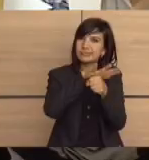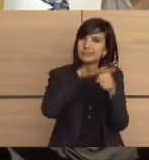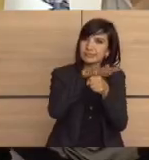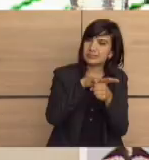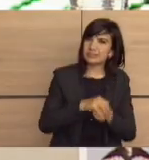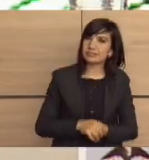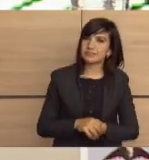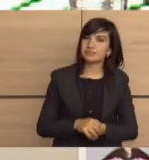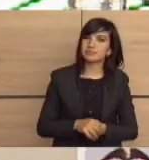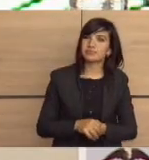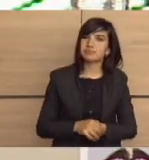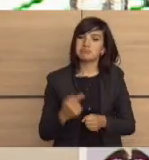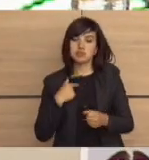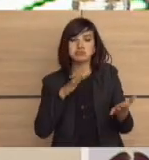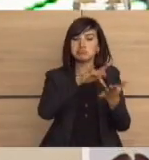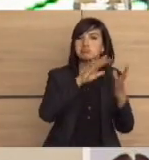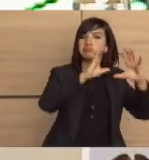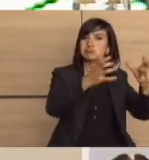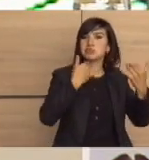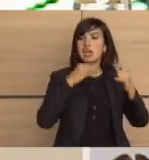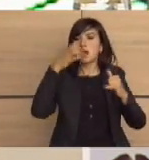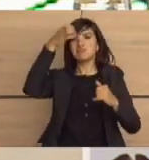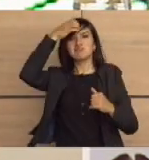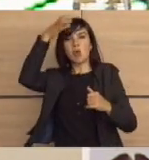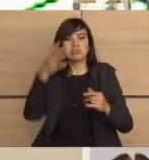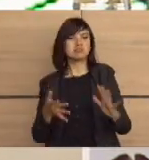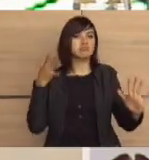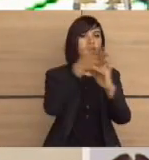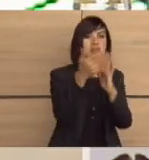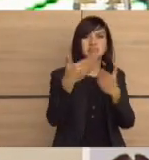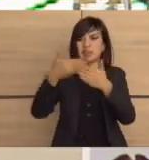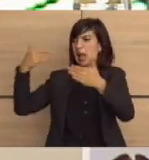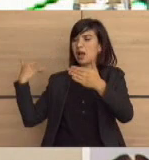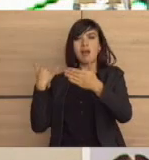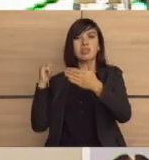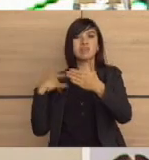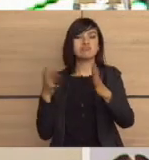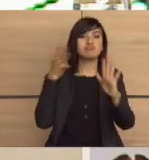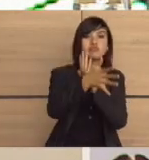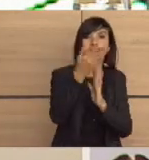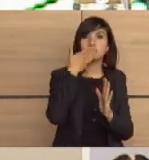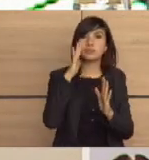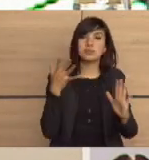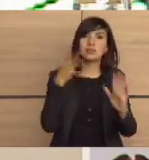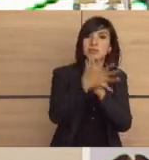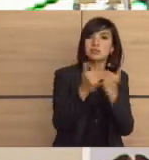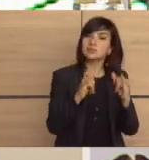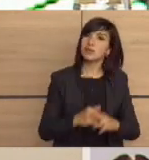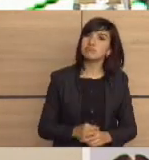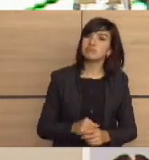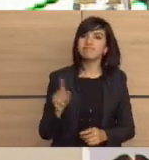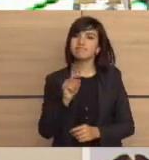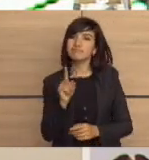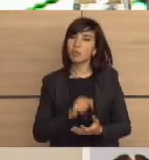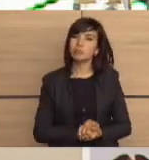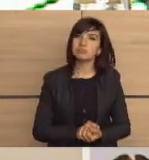en el aula, no es para acumular conocimientos de cosas que ya fueron, porque entre otras jamás podremos tener control total de